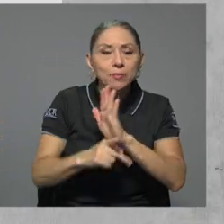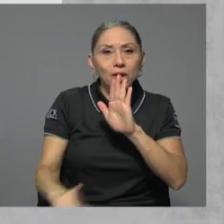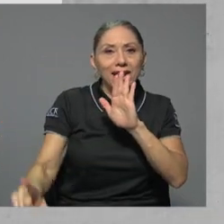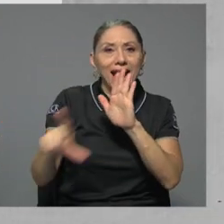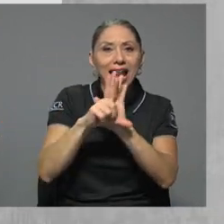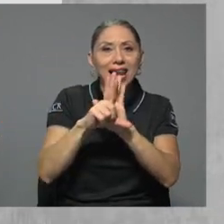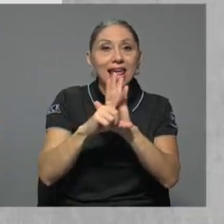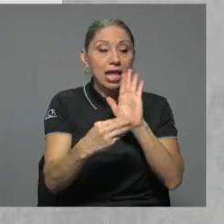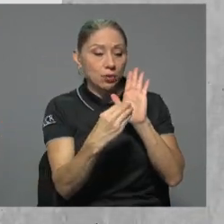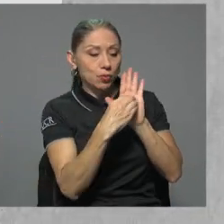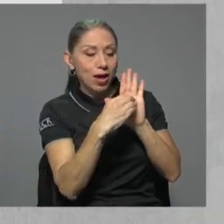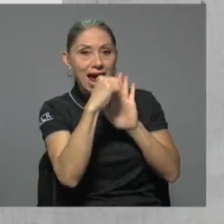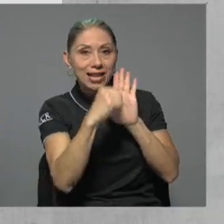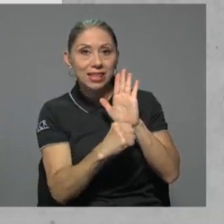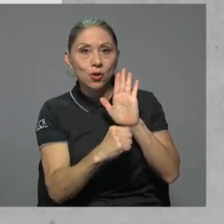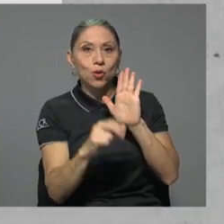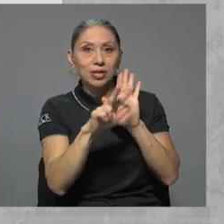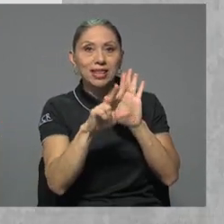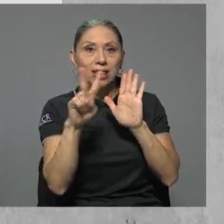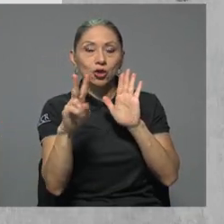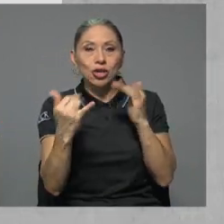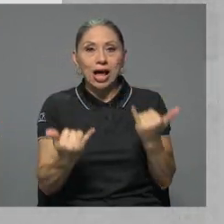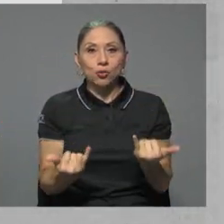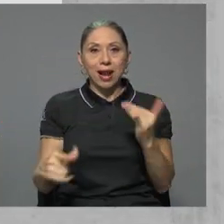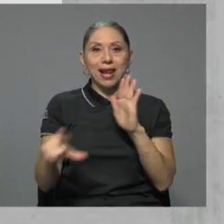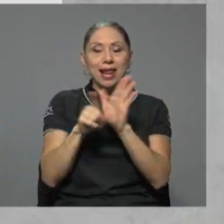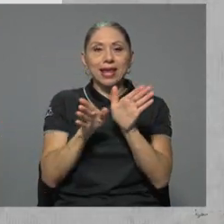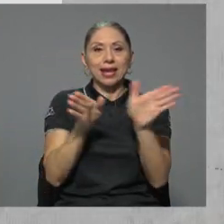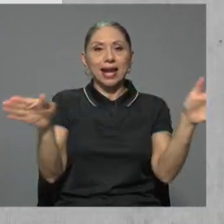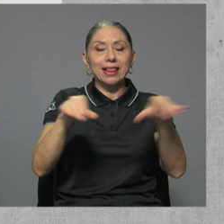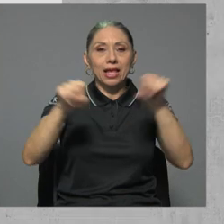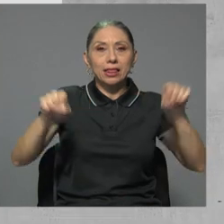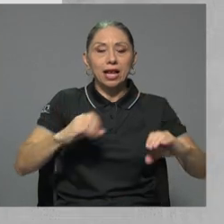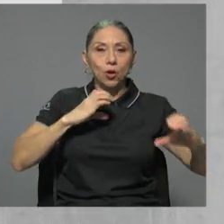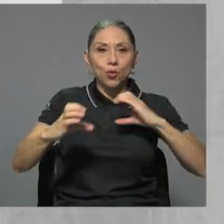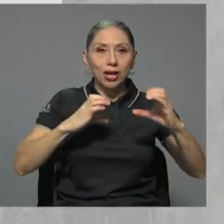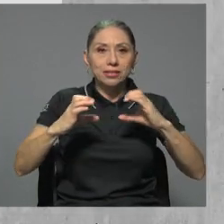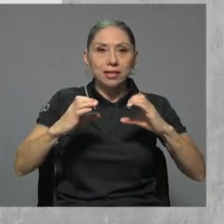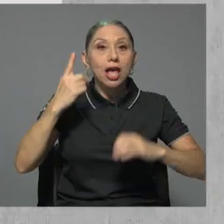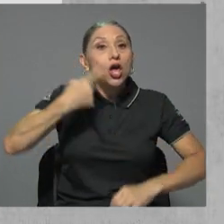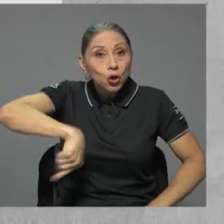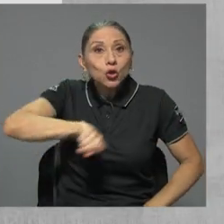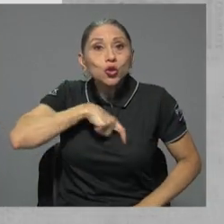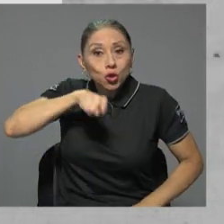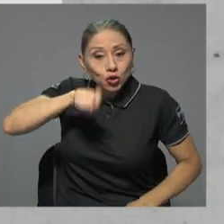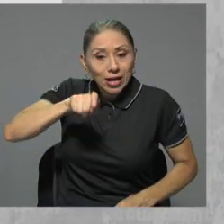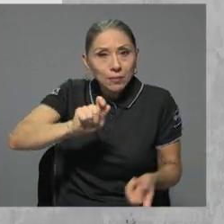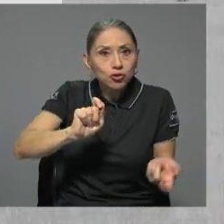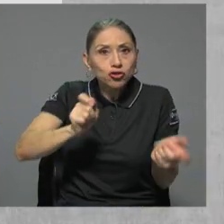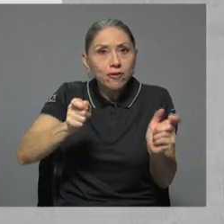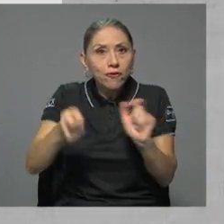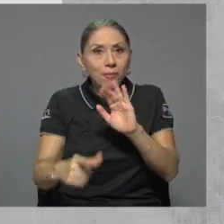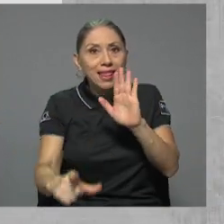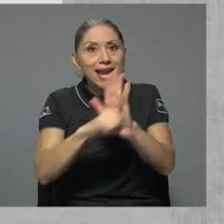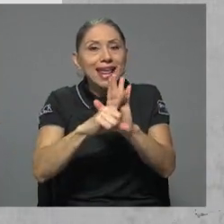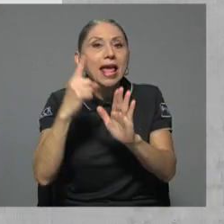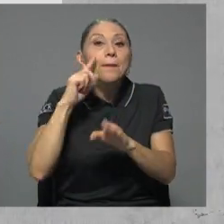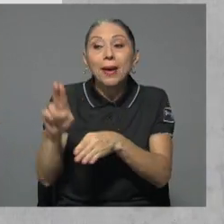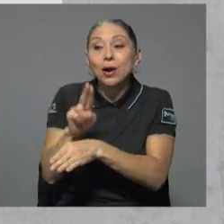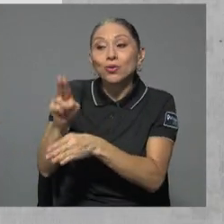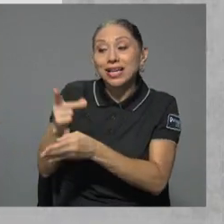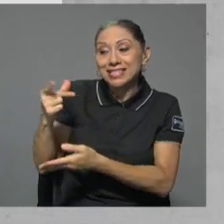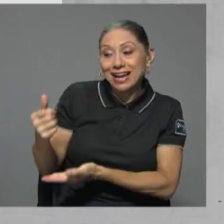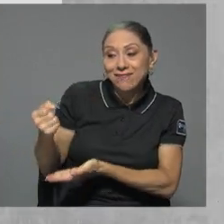el artículo 32 de la actual comunicaciones puesto que requerimos esta reforma para utilizar el fondo de fuente